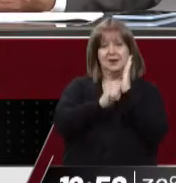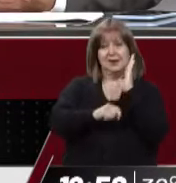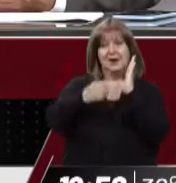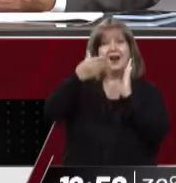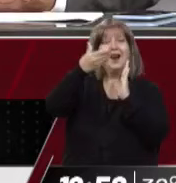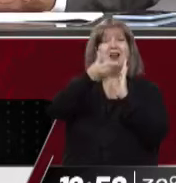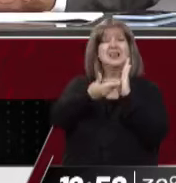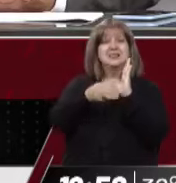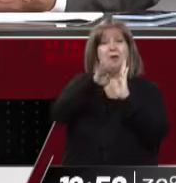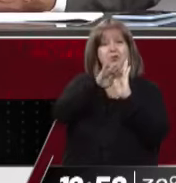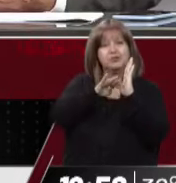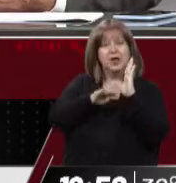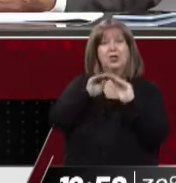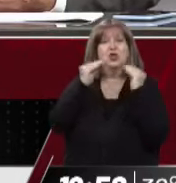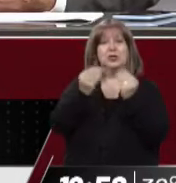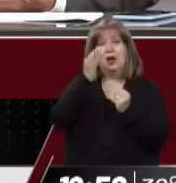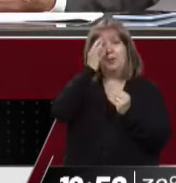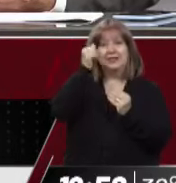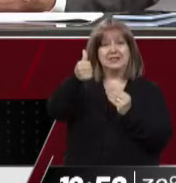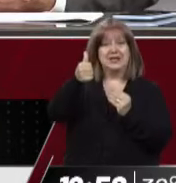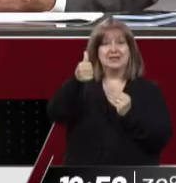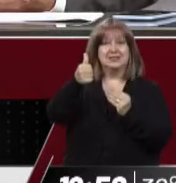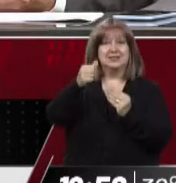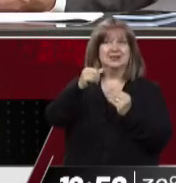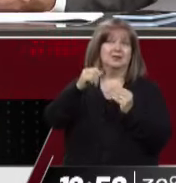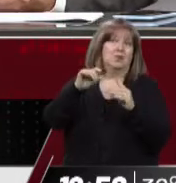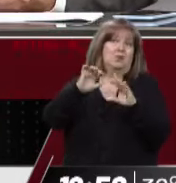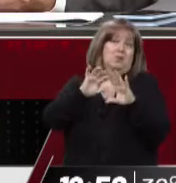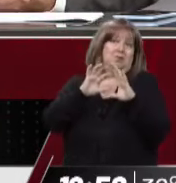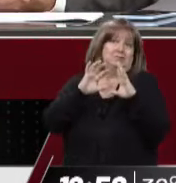el cual confirme los 26 jugadores que estarán en la próxima Copa del Mundo. Bien.